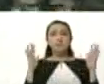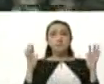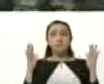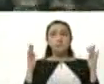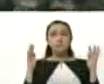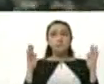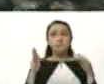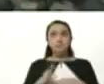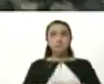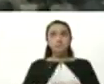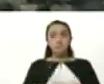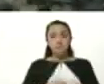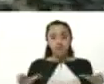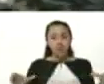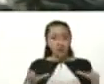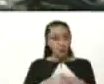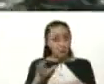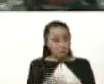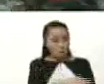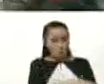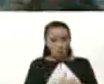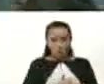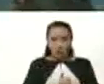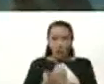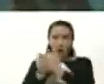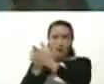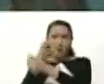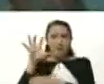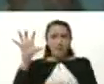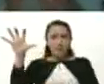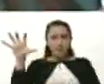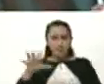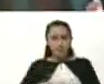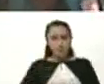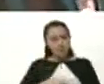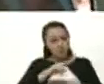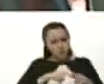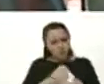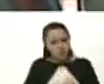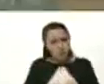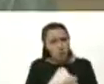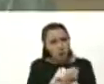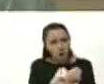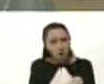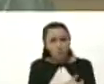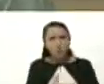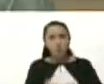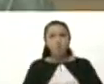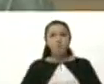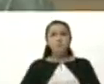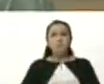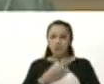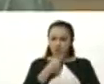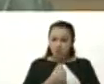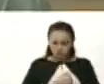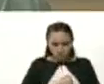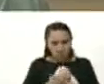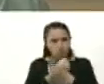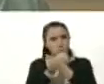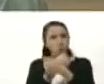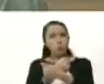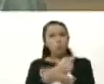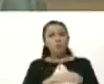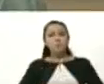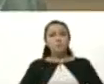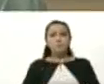Serenata Guayanesa es amor por la patria. Es amor por los niños, es amor por la Navidad, es amor